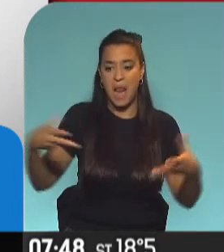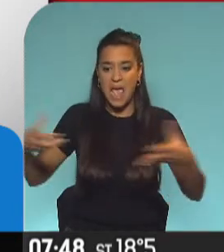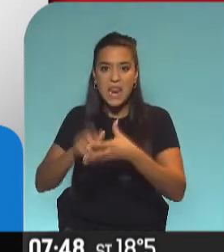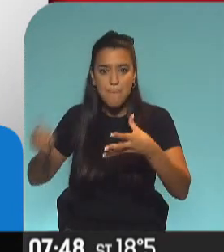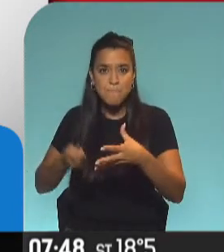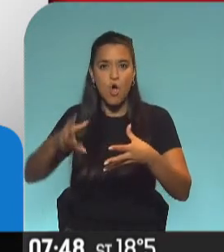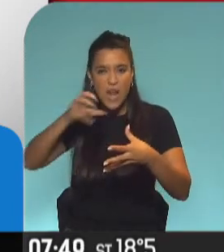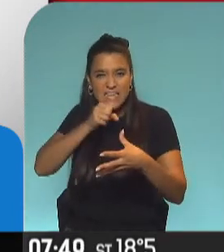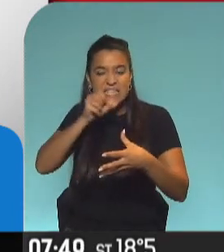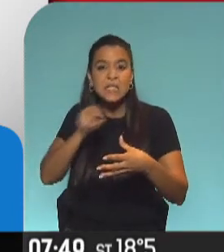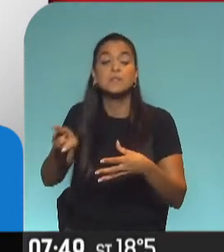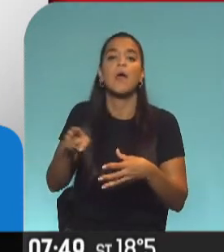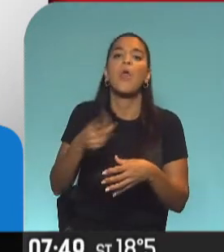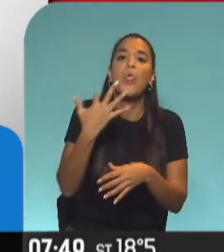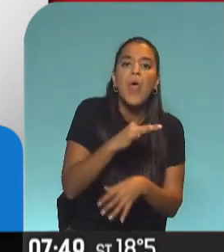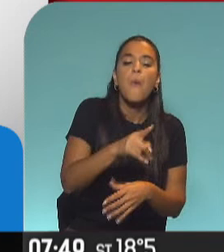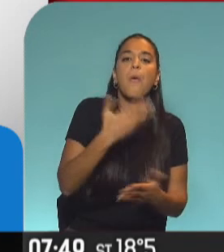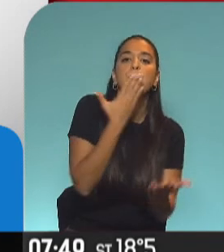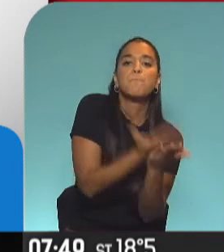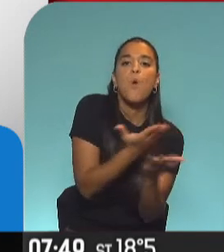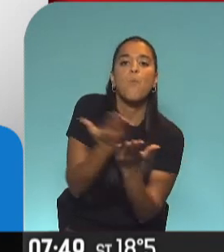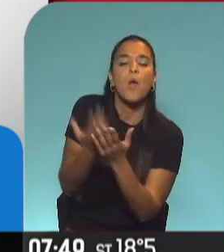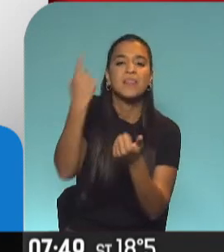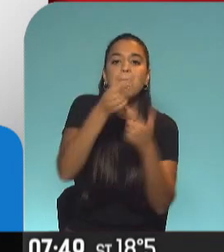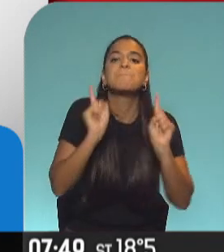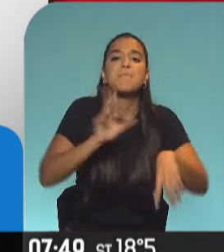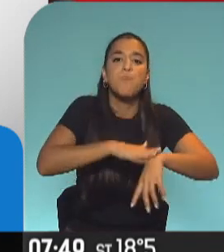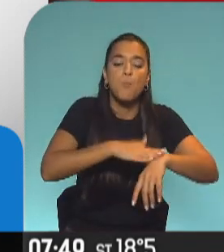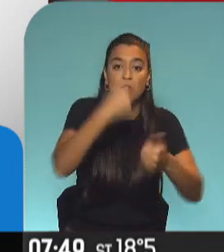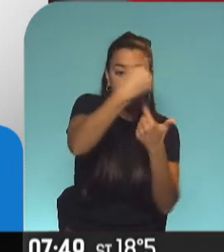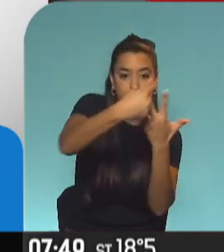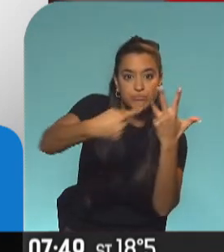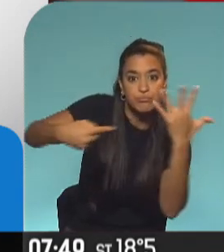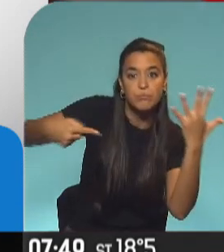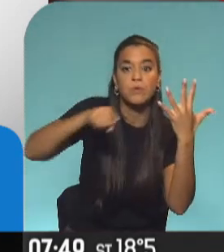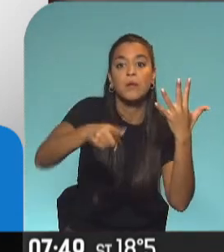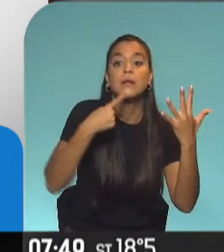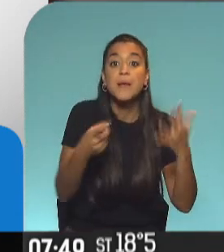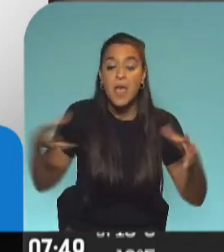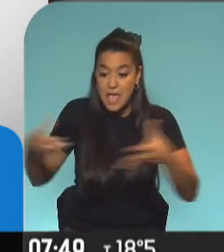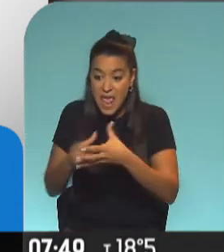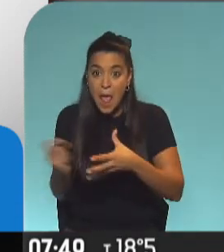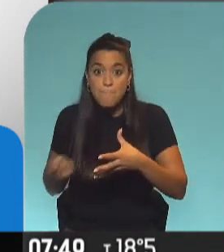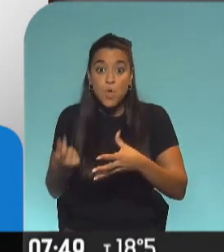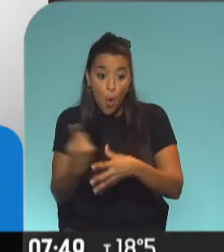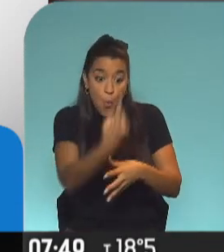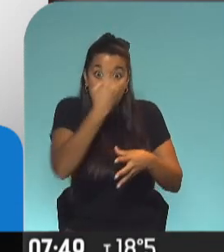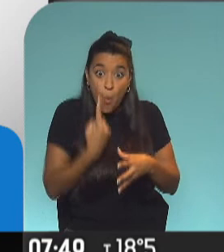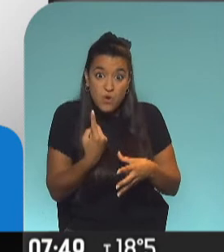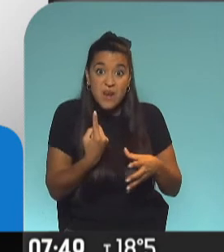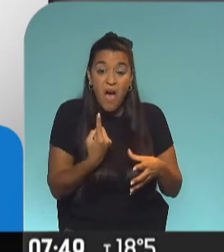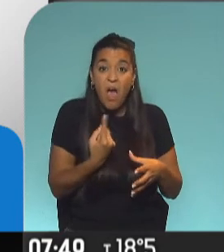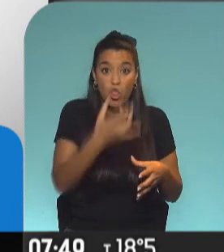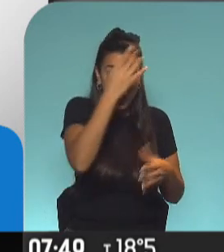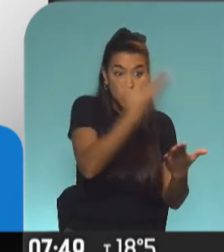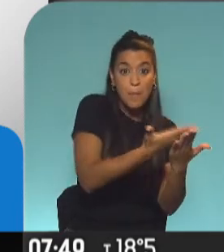gremios hay que lanzar varias iniciativas al mismo tiempo. Le abriste 12, el gremio focaliza en una y las otras 11